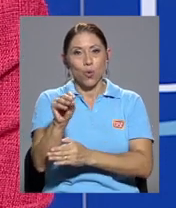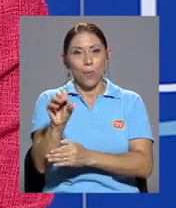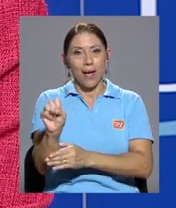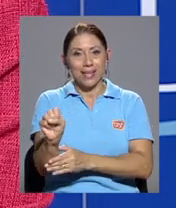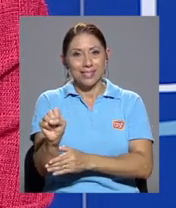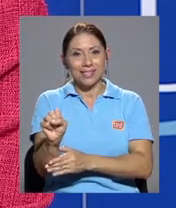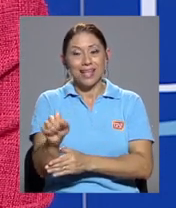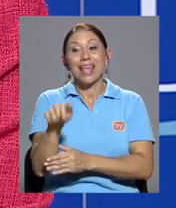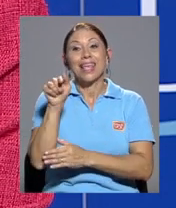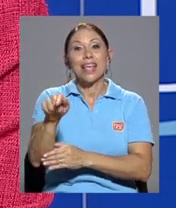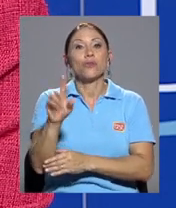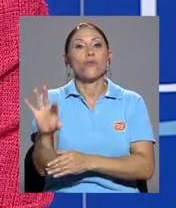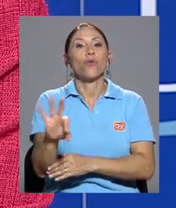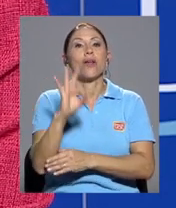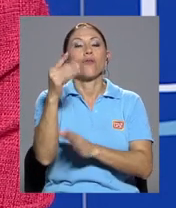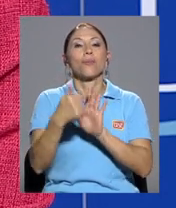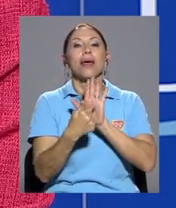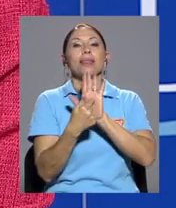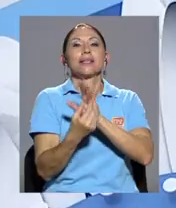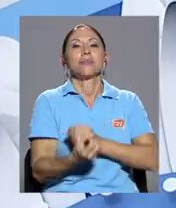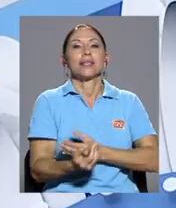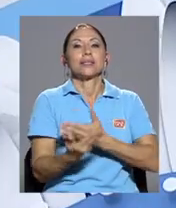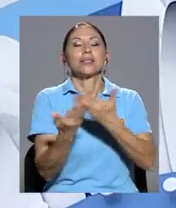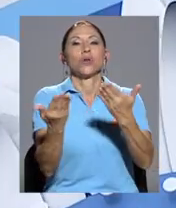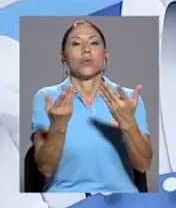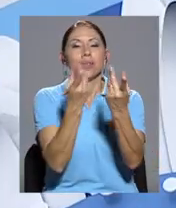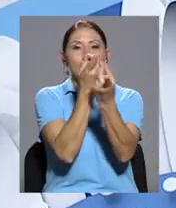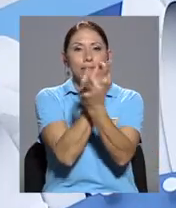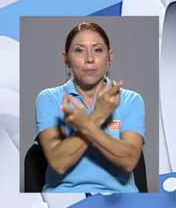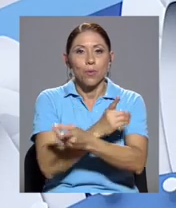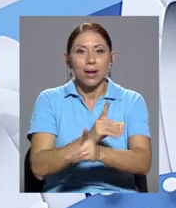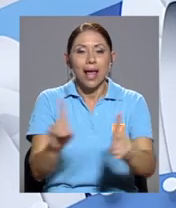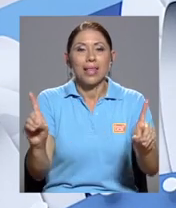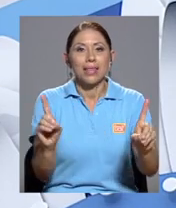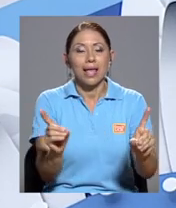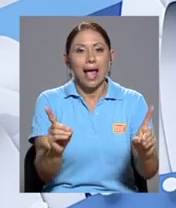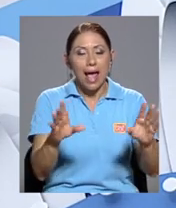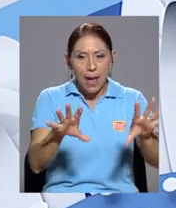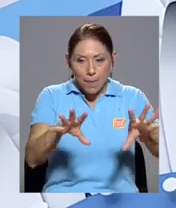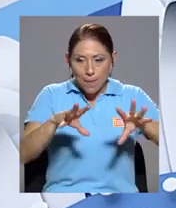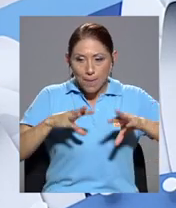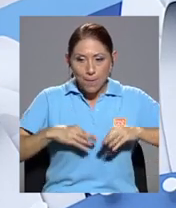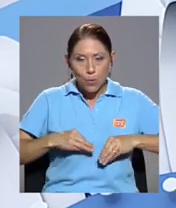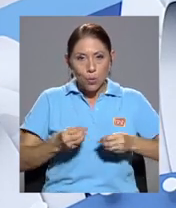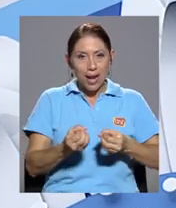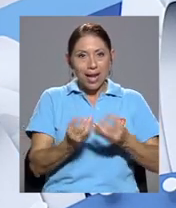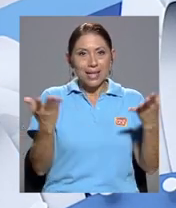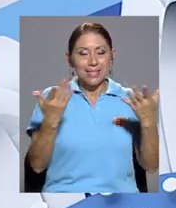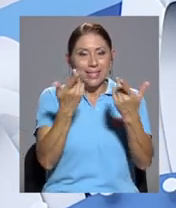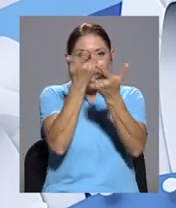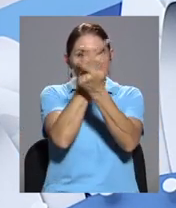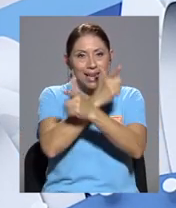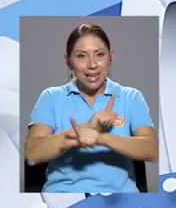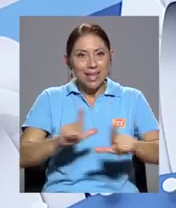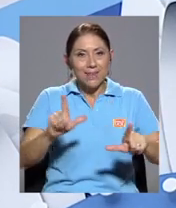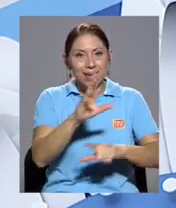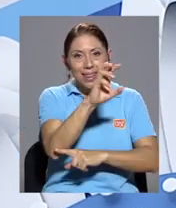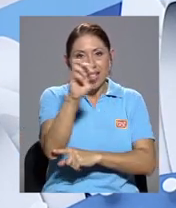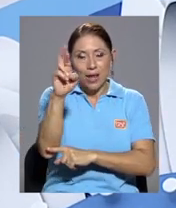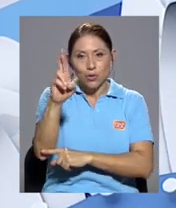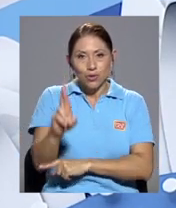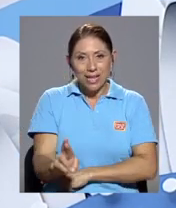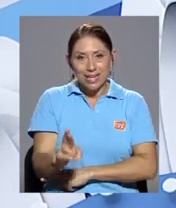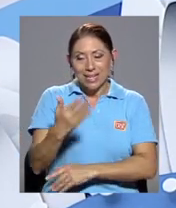del modo de ser democrático pluralista libre de la costa rica